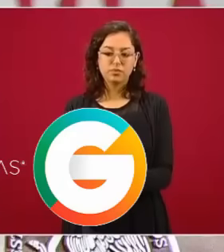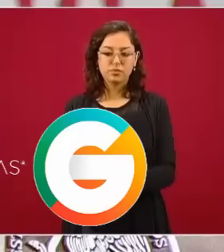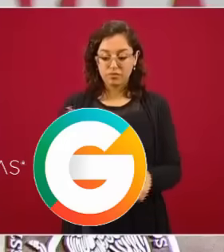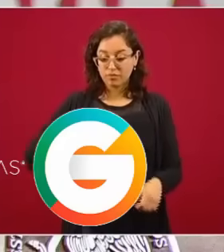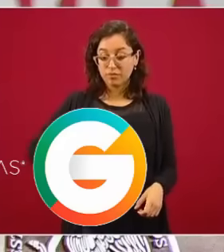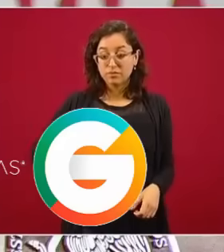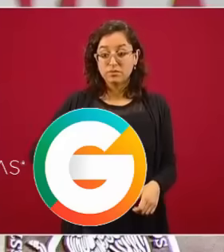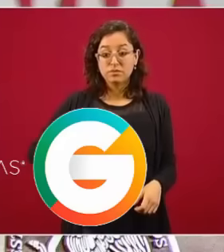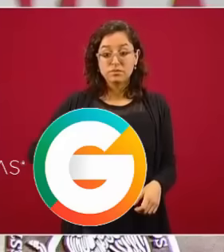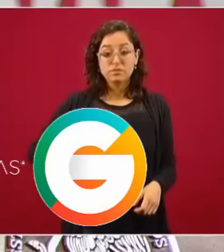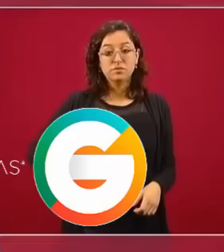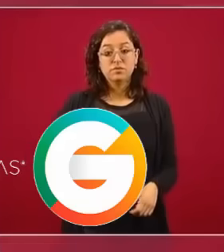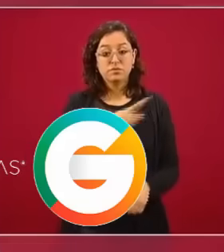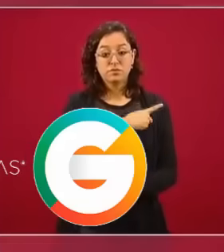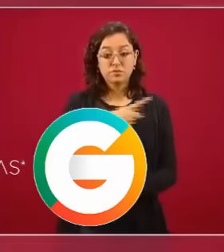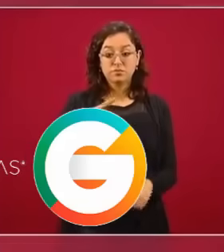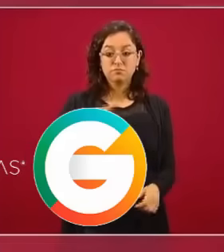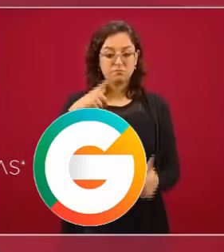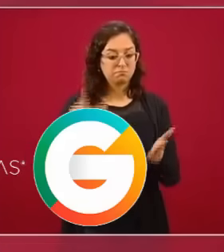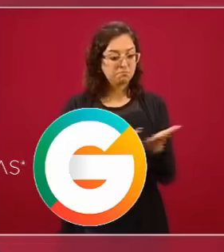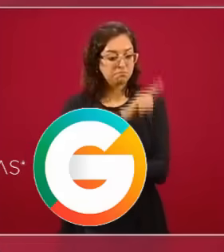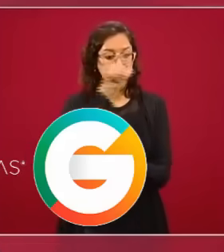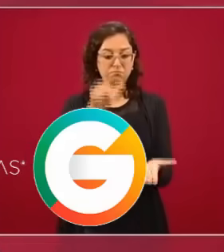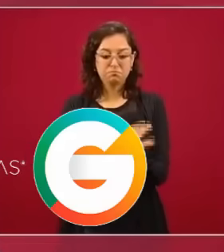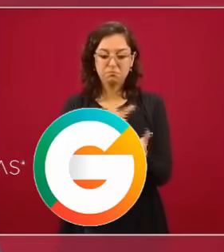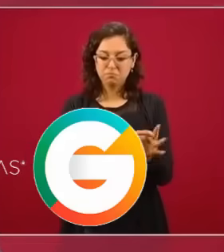debe aplicar la ley